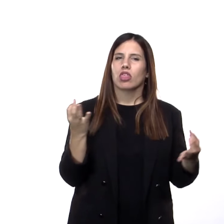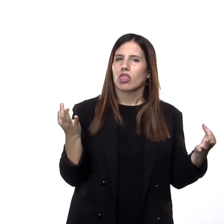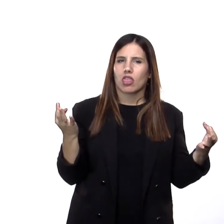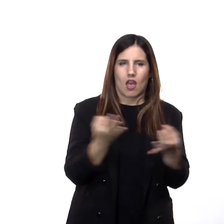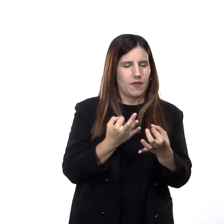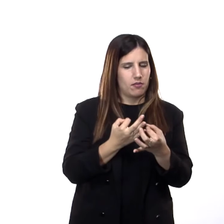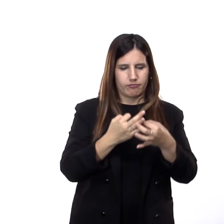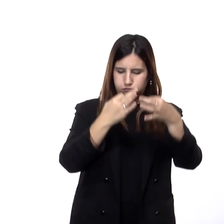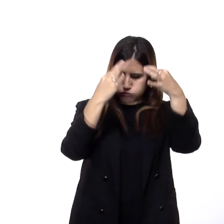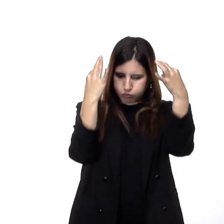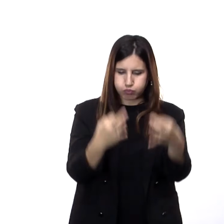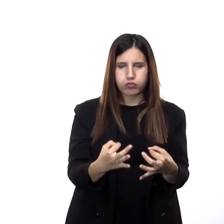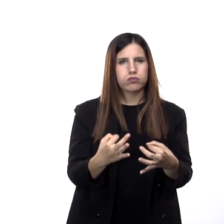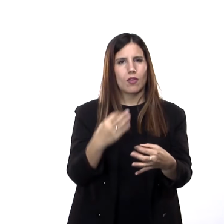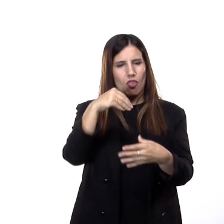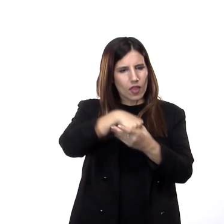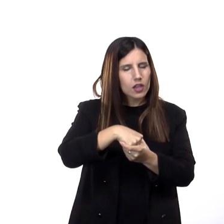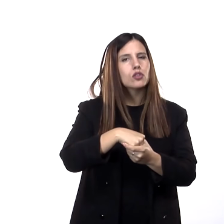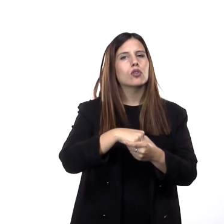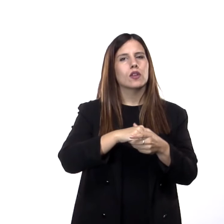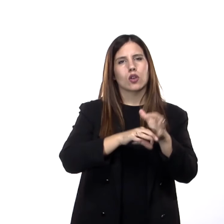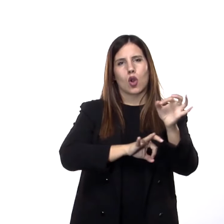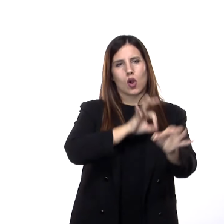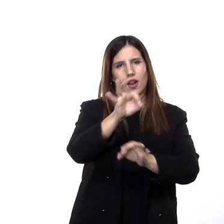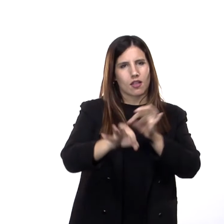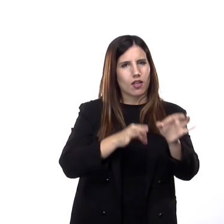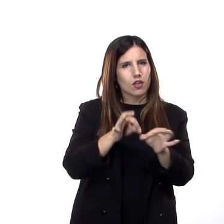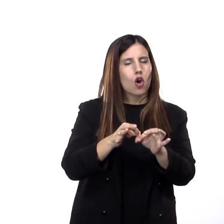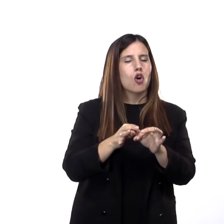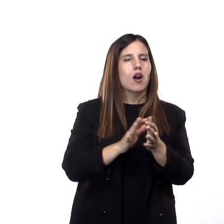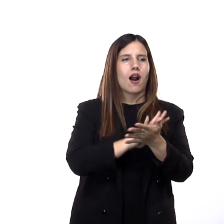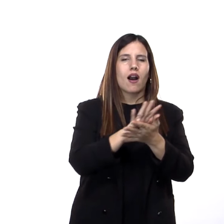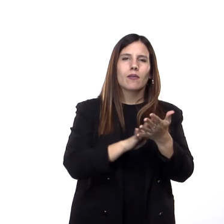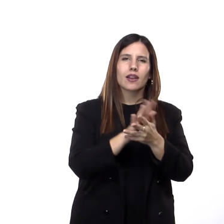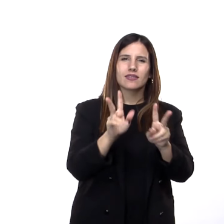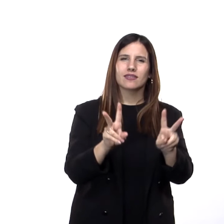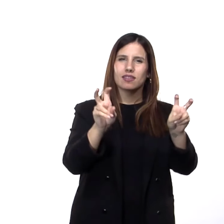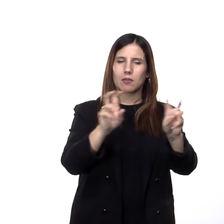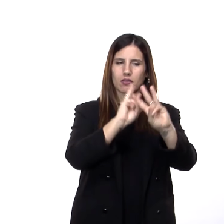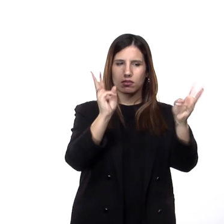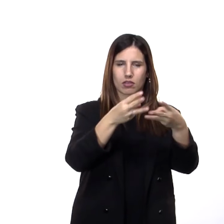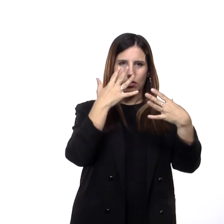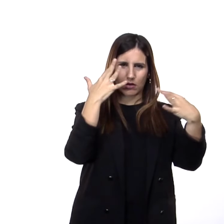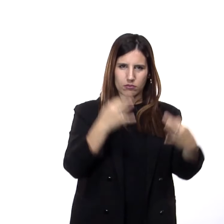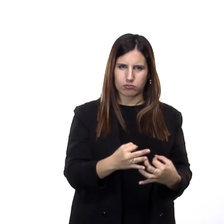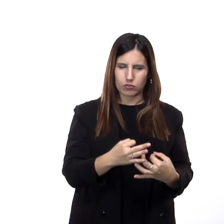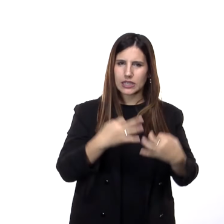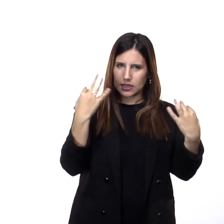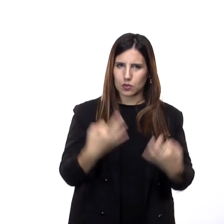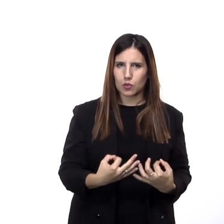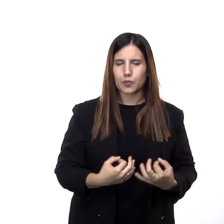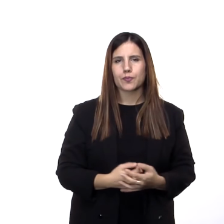para que la organización aborde la digital y forma industrial de forma más o menos que yo añadiendo o sea